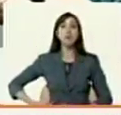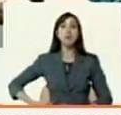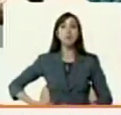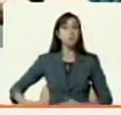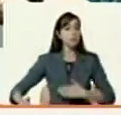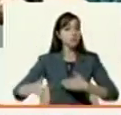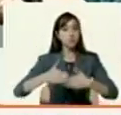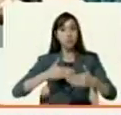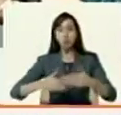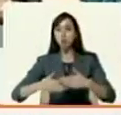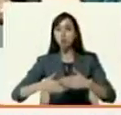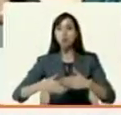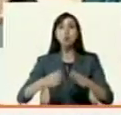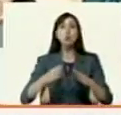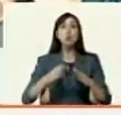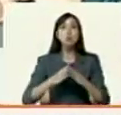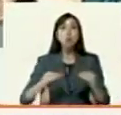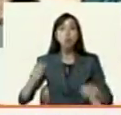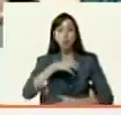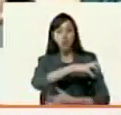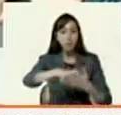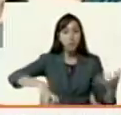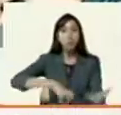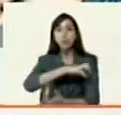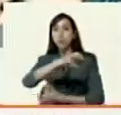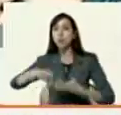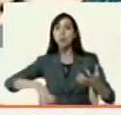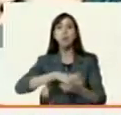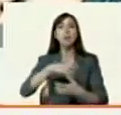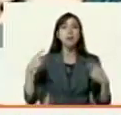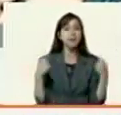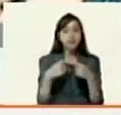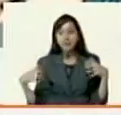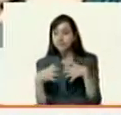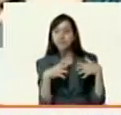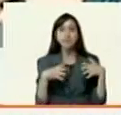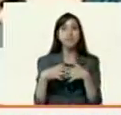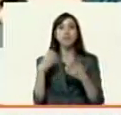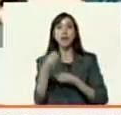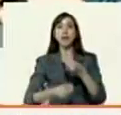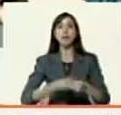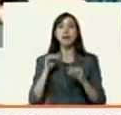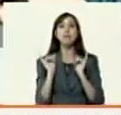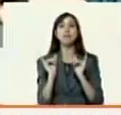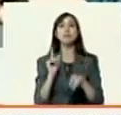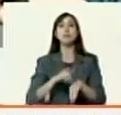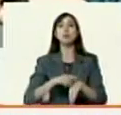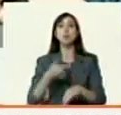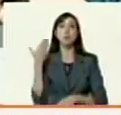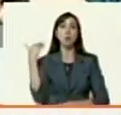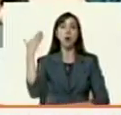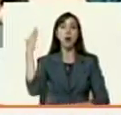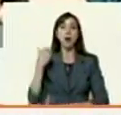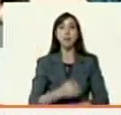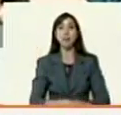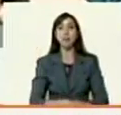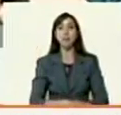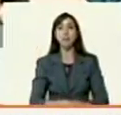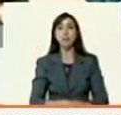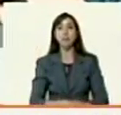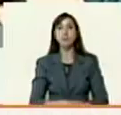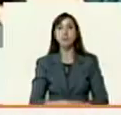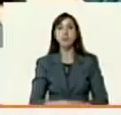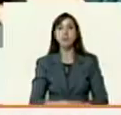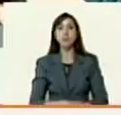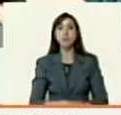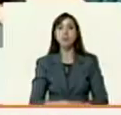golpe de Estado, de sabotaje, de violencia, de casi una imposición, un referendo por parte del imperialismo. Este pueblo dio una